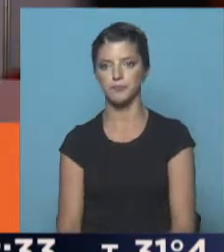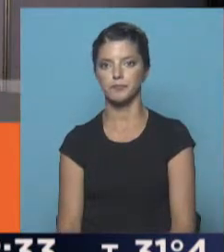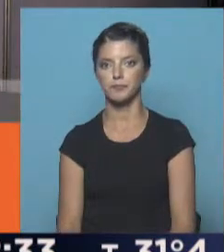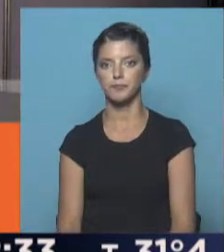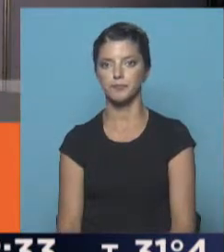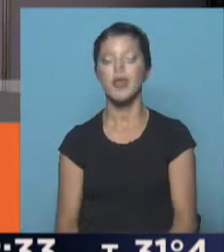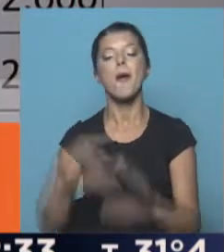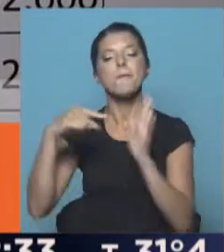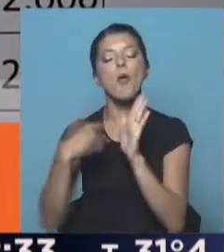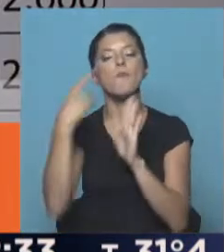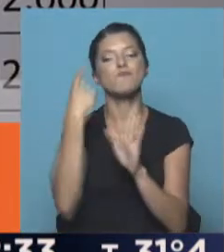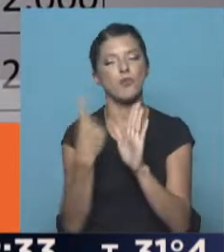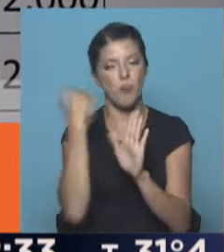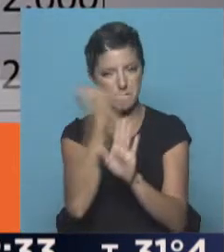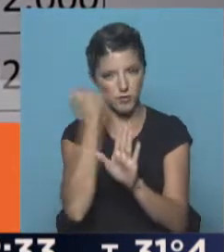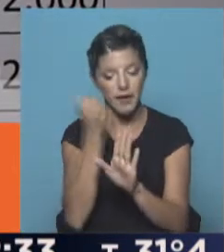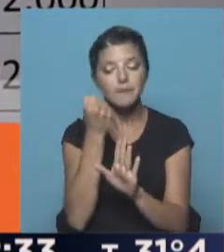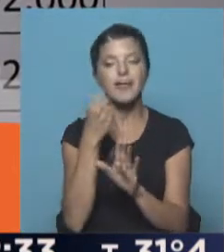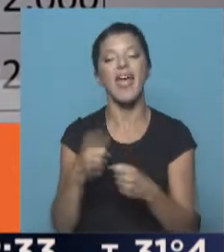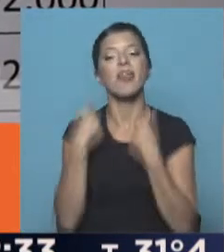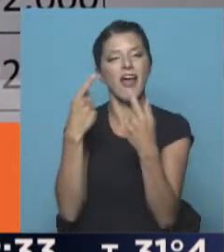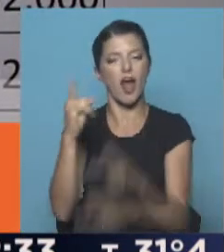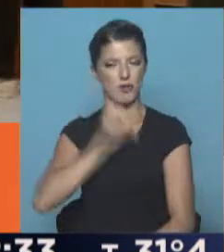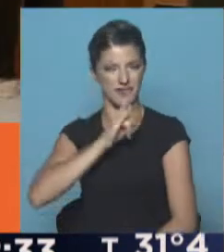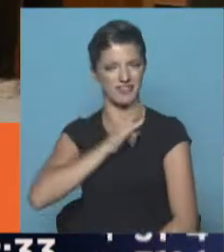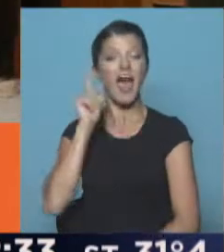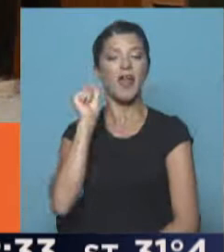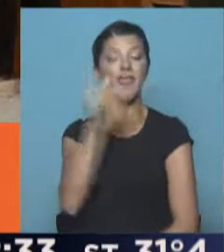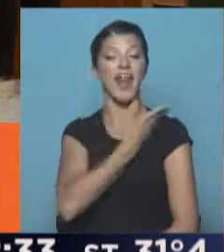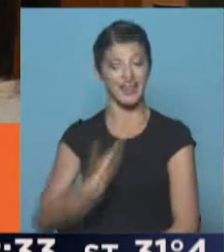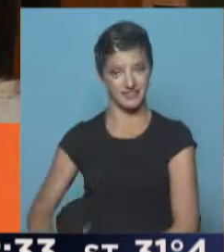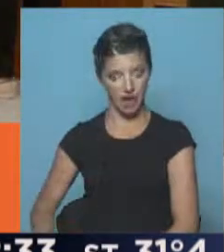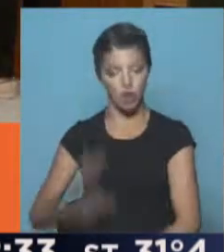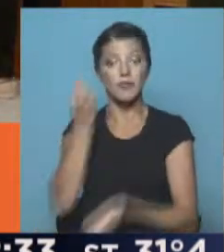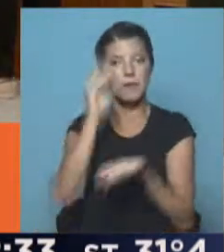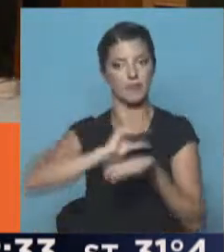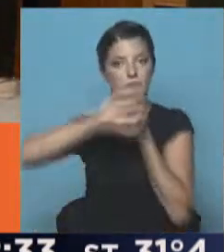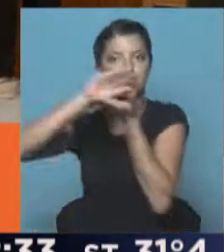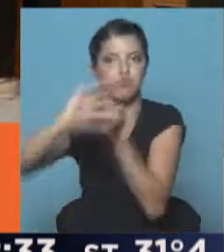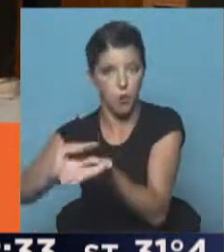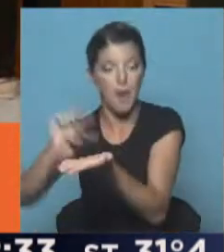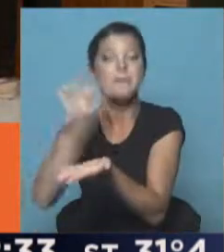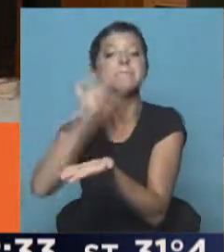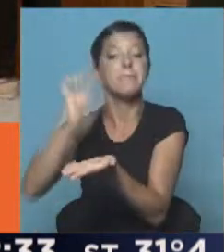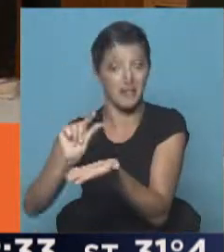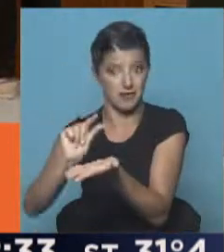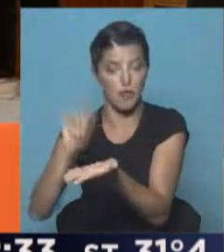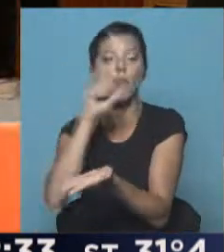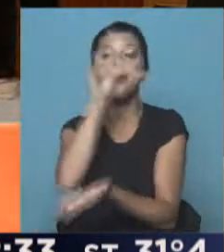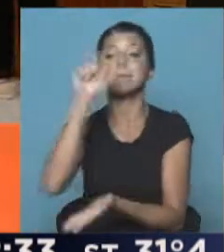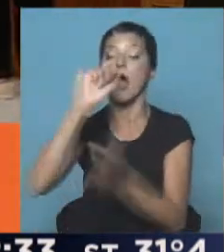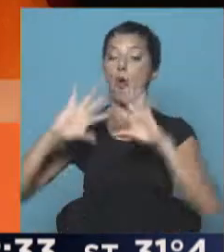central es fortalecer a las universidades estatales y en este caso con un aporte financiado por un préstamo otorgado por el banco